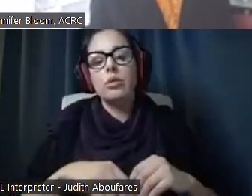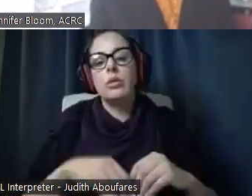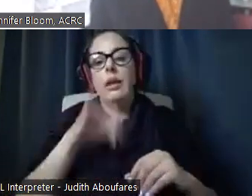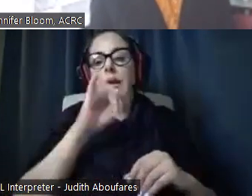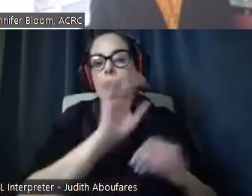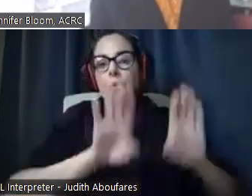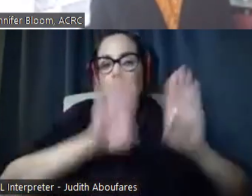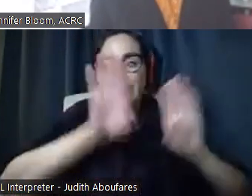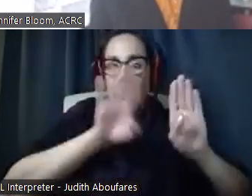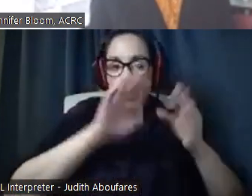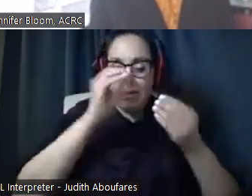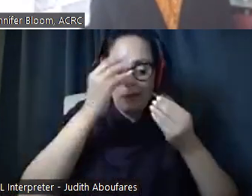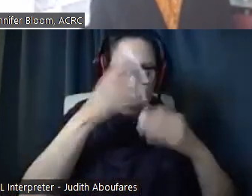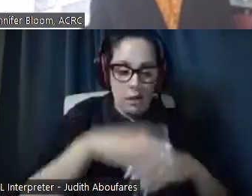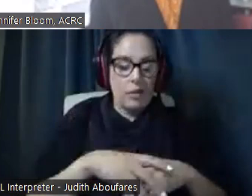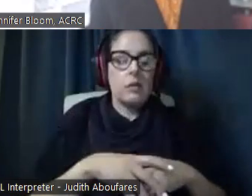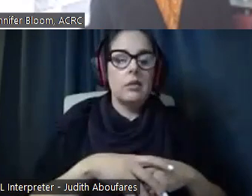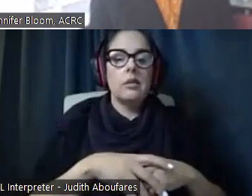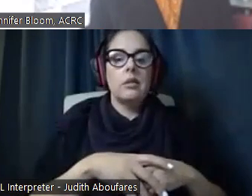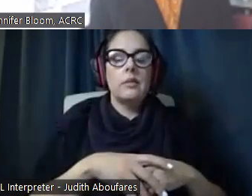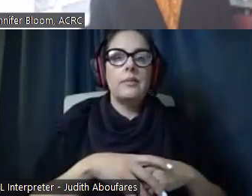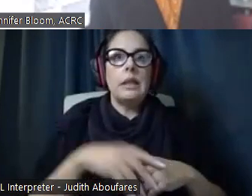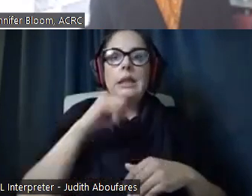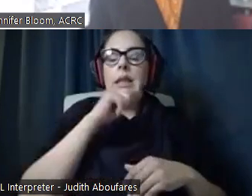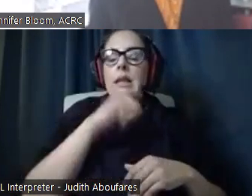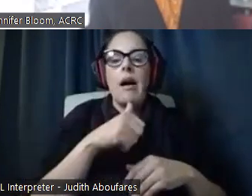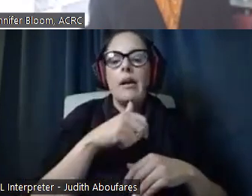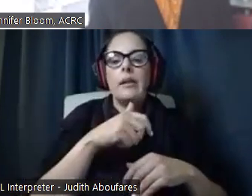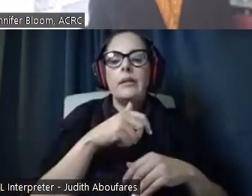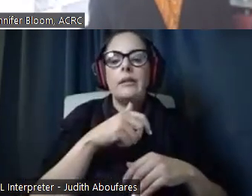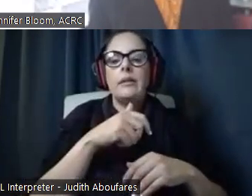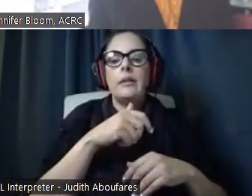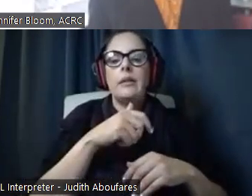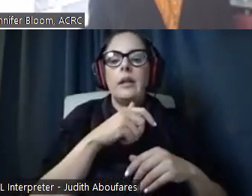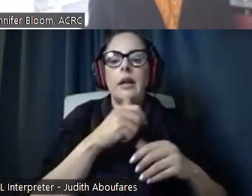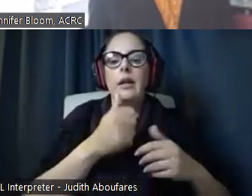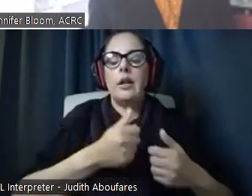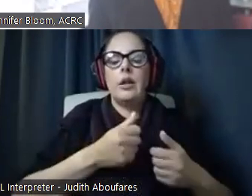como esta encuesta de información